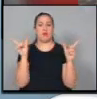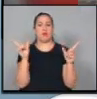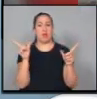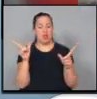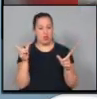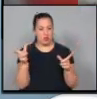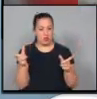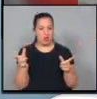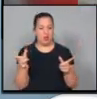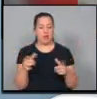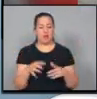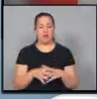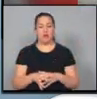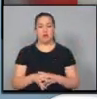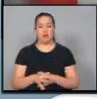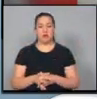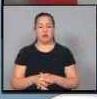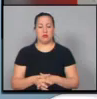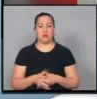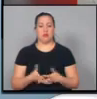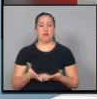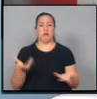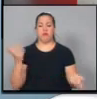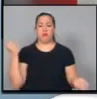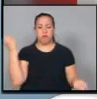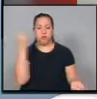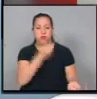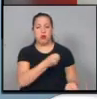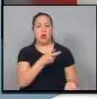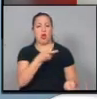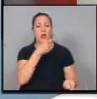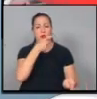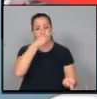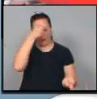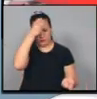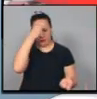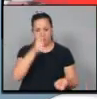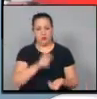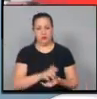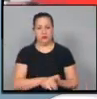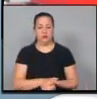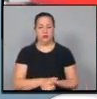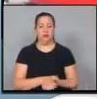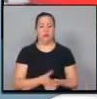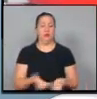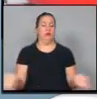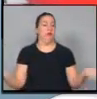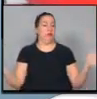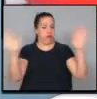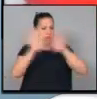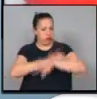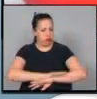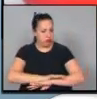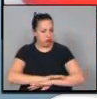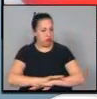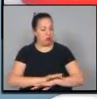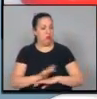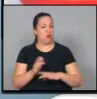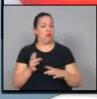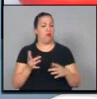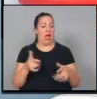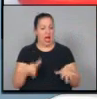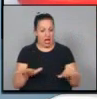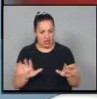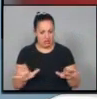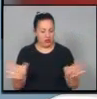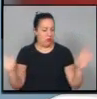esta vuelta, el hecho de que hayan golpeado de esta manera al bombero, que lo hayan sorprendido así, de esta manera,